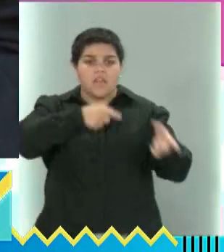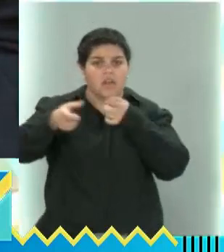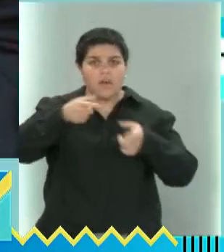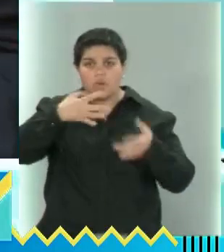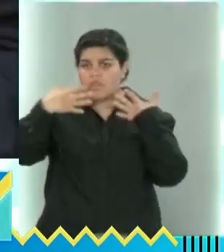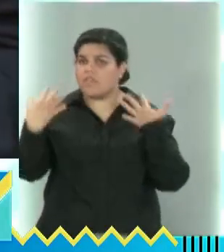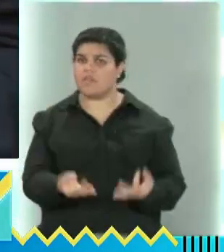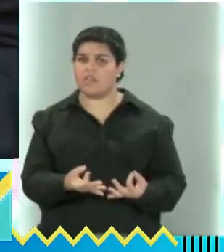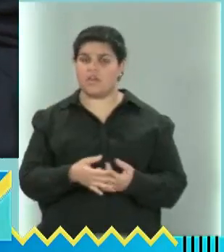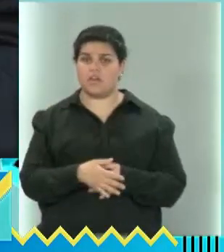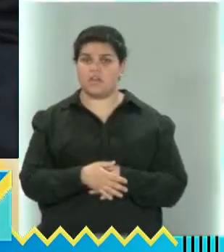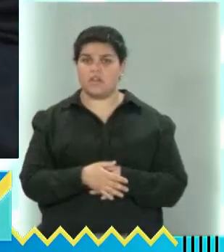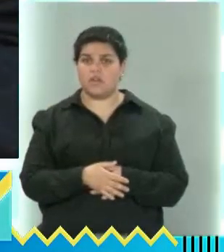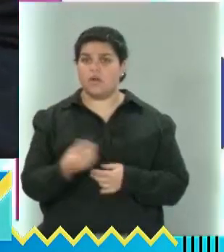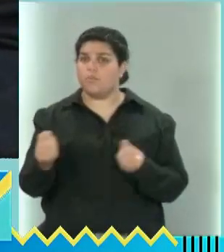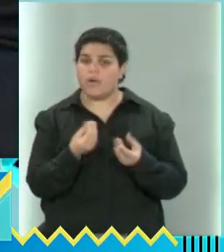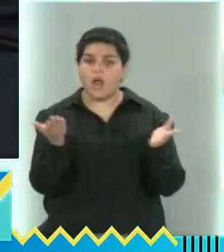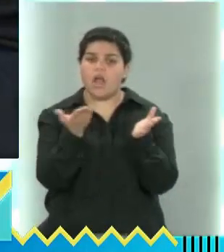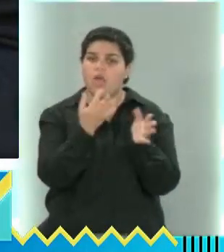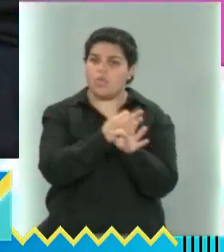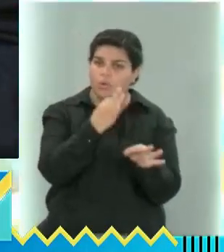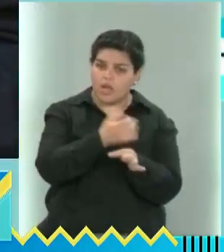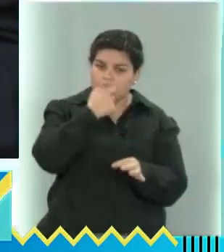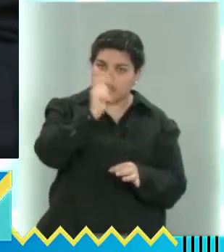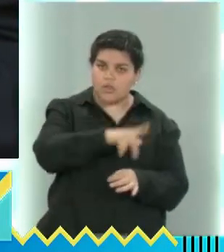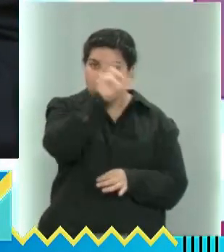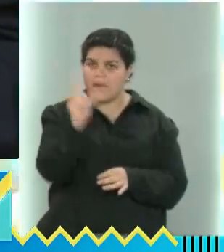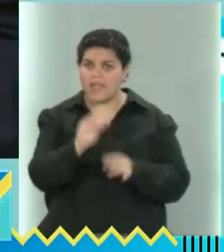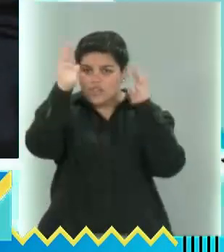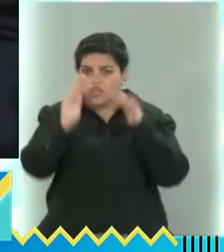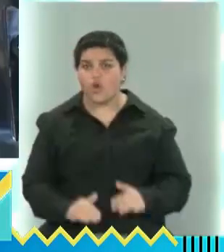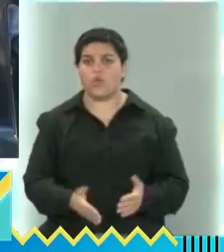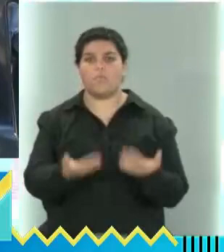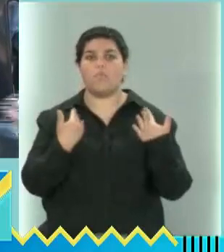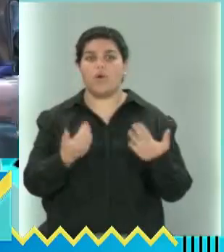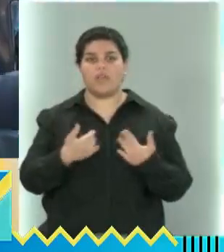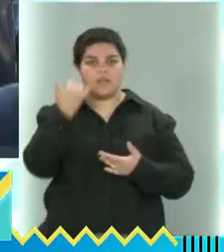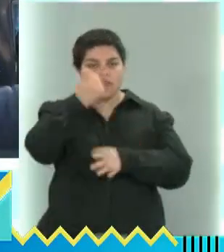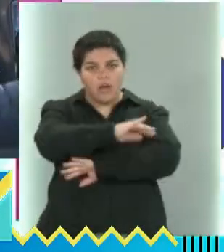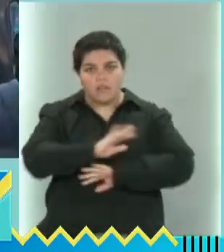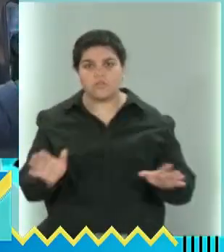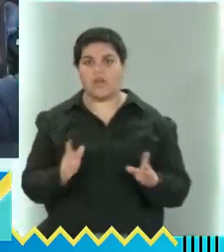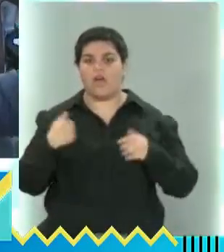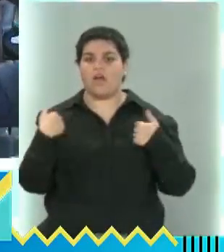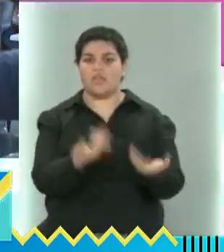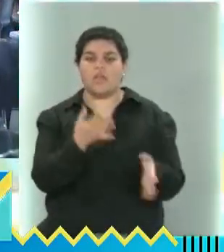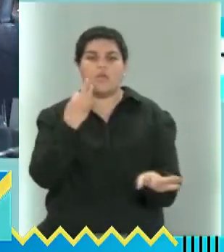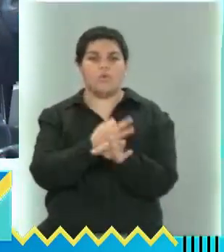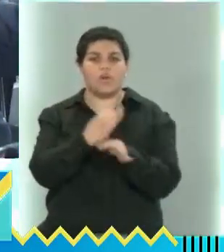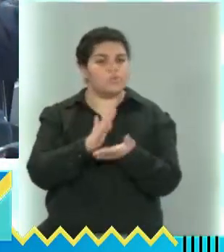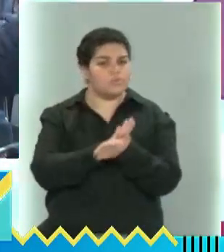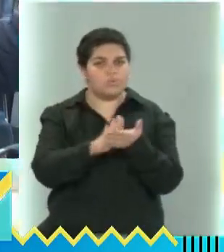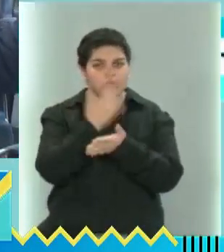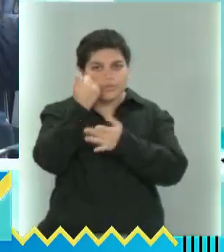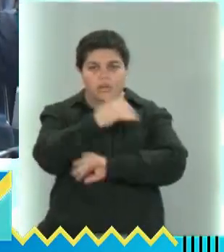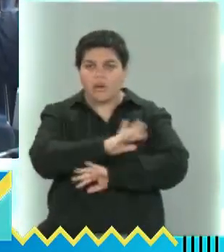realmente respuestas, para que la educación, tanto aquí en Mendoza como en el país, pueda de una vez por todas quedar blindada y que estos conflictos no nos